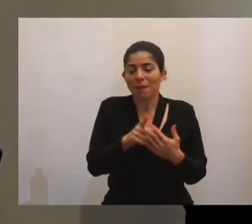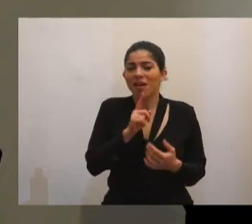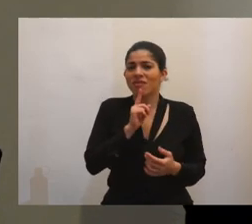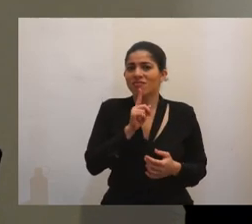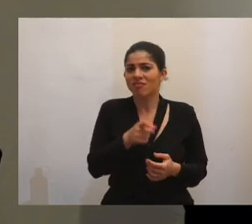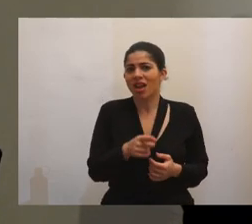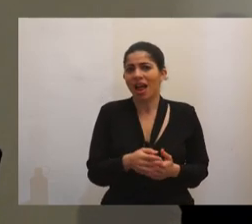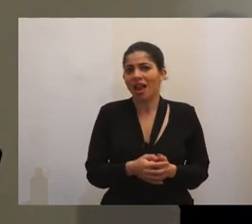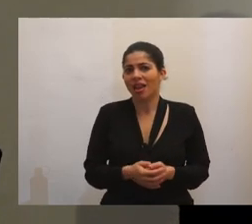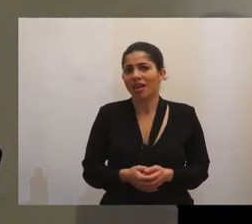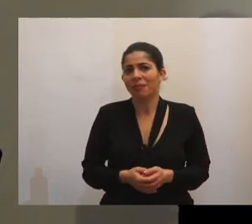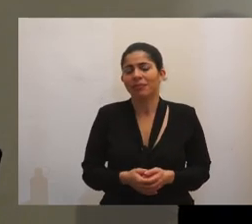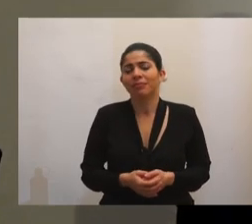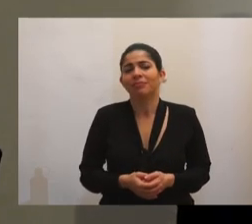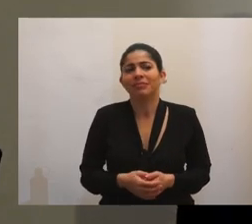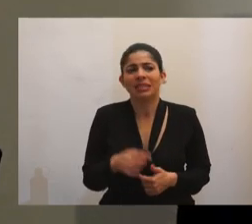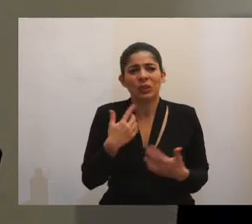realmente